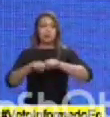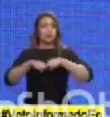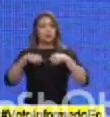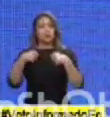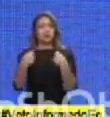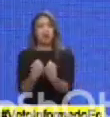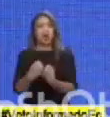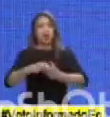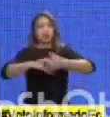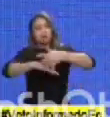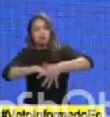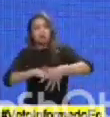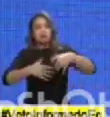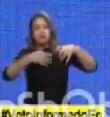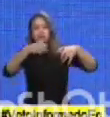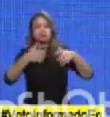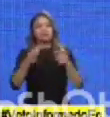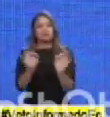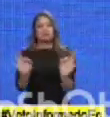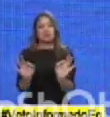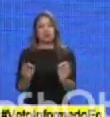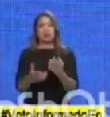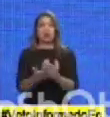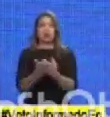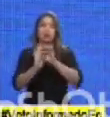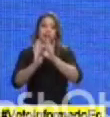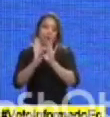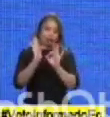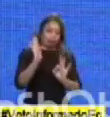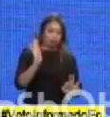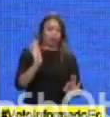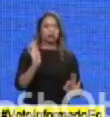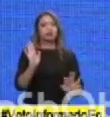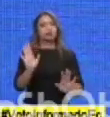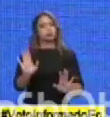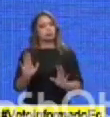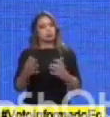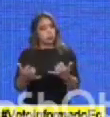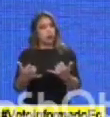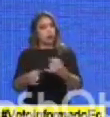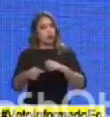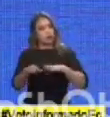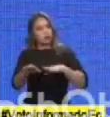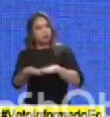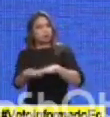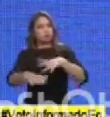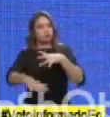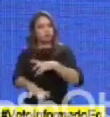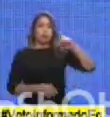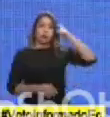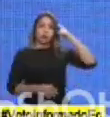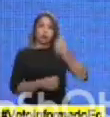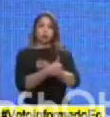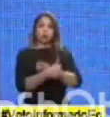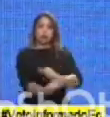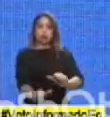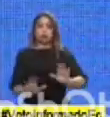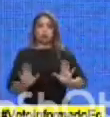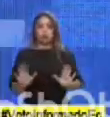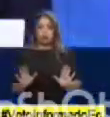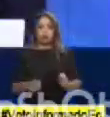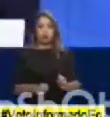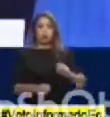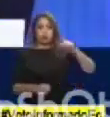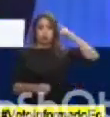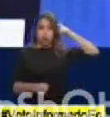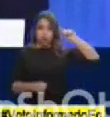salubridad en problemas económicos vamos nosotros a darle fuerza a la descentralización vamos el estado central